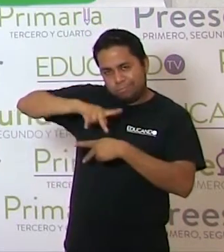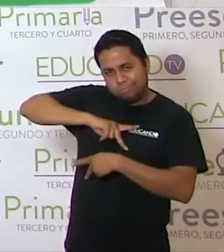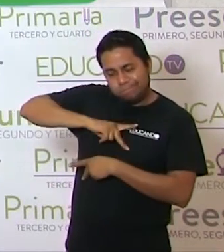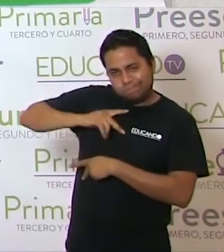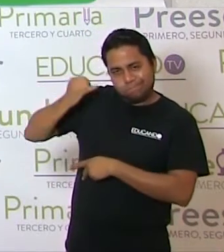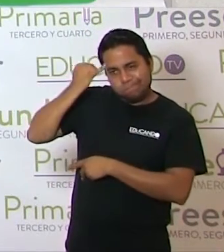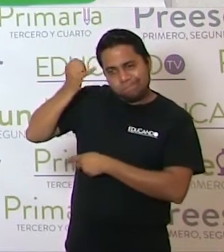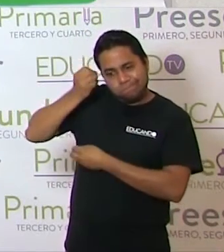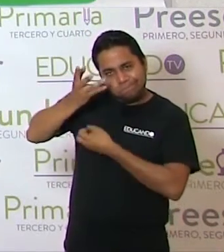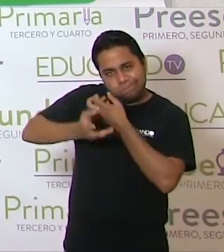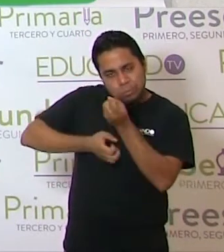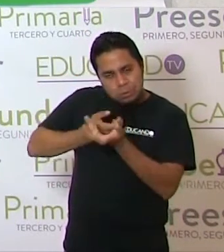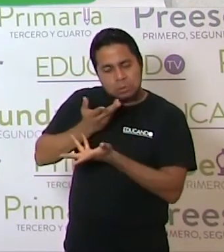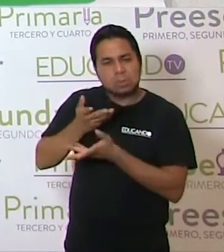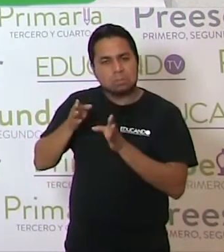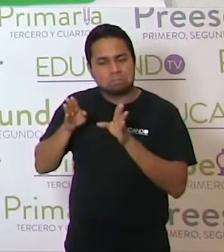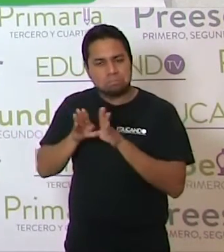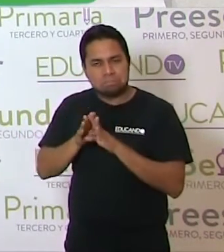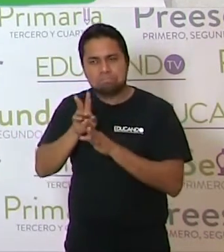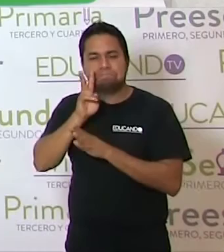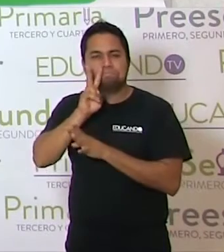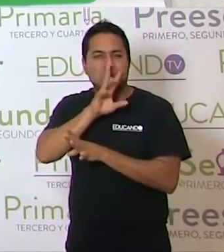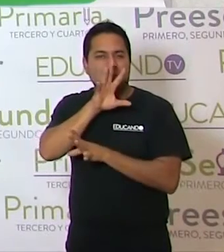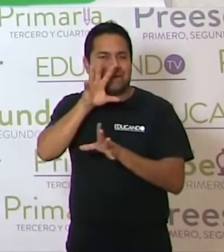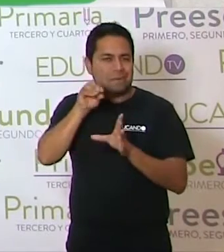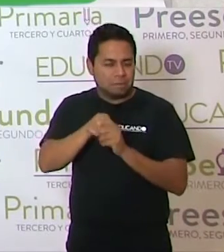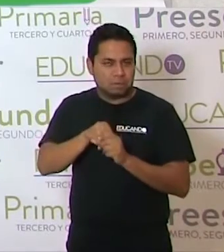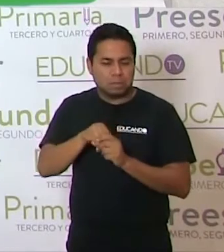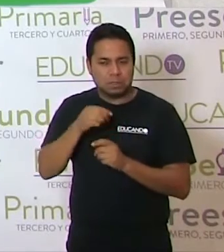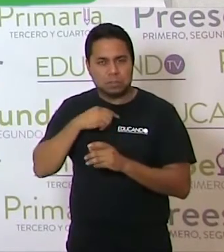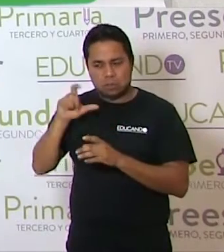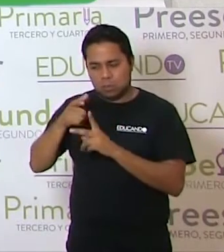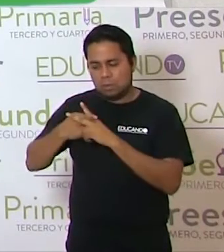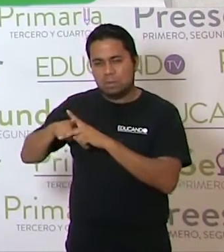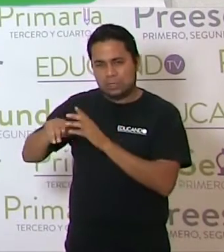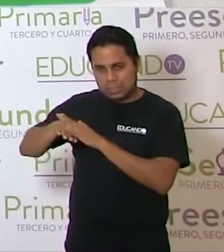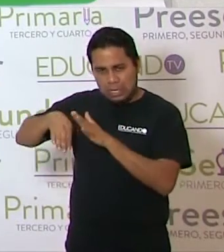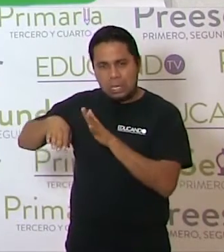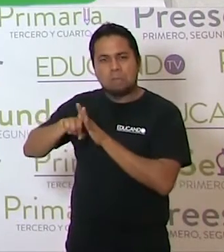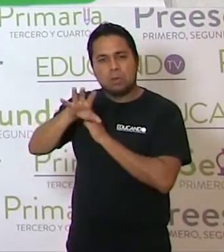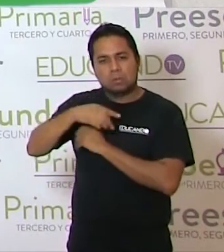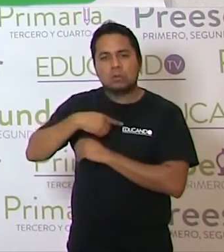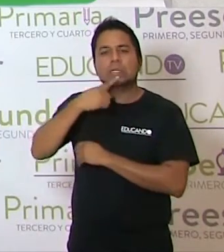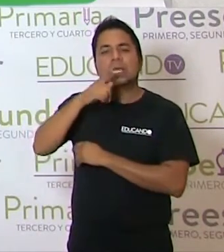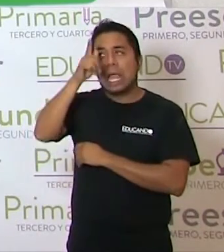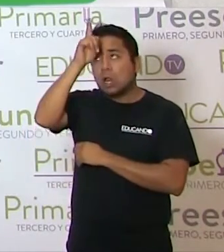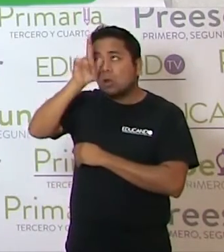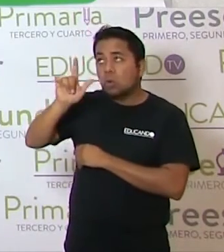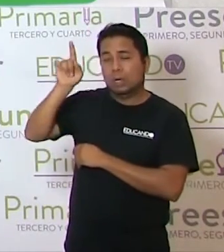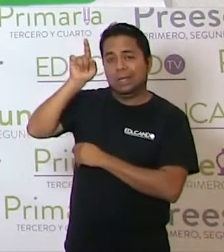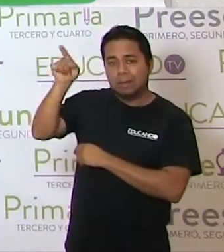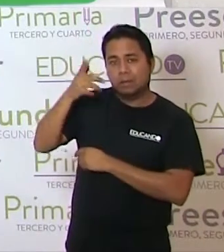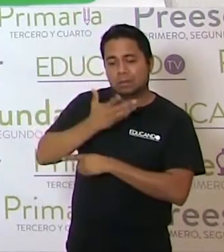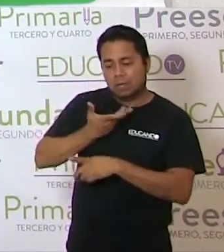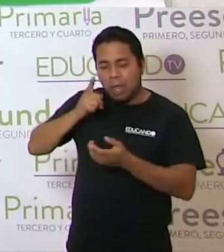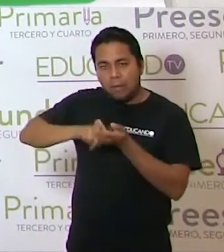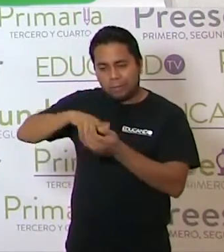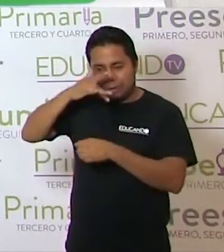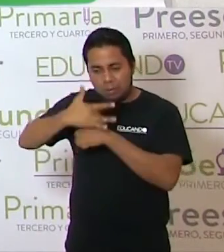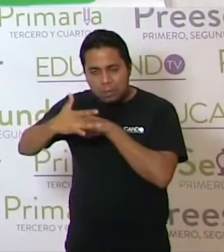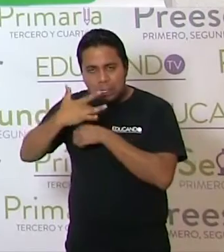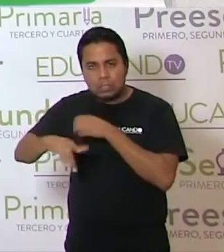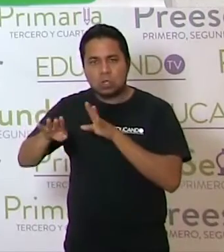panorama completo de los hechos es lo que yo dije al principio la luna está hecha de queso sería entonces una opinión